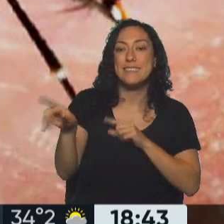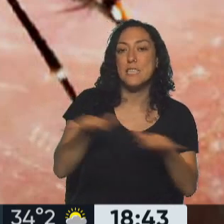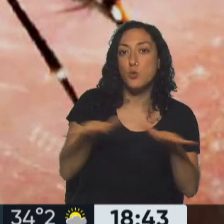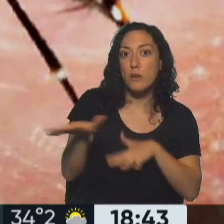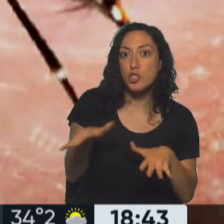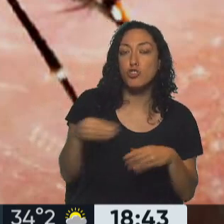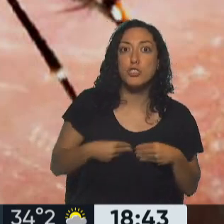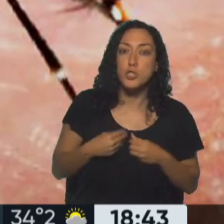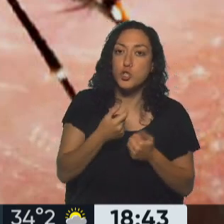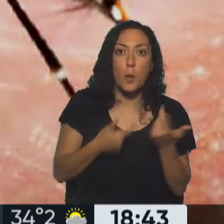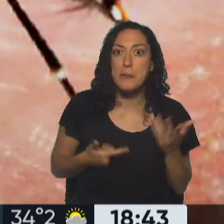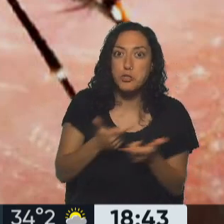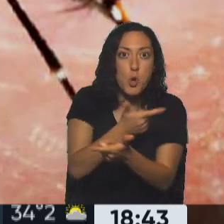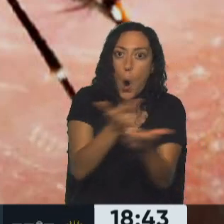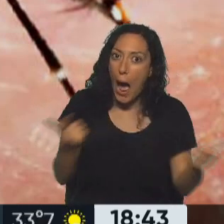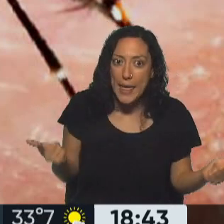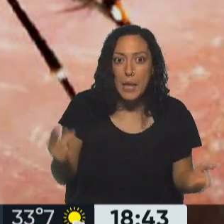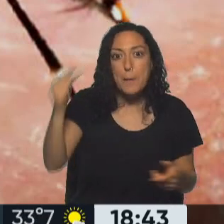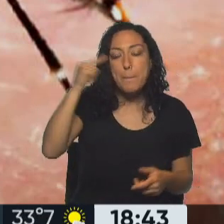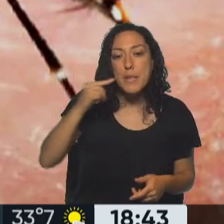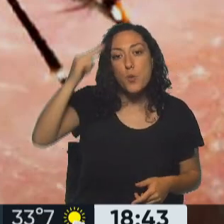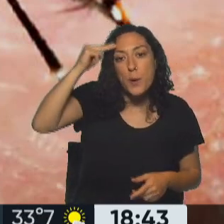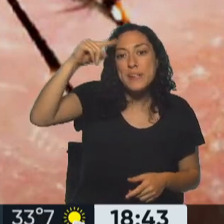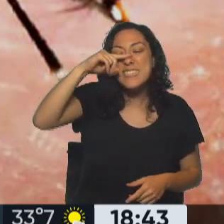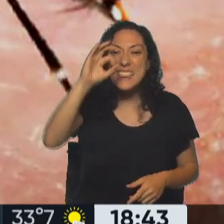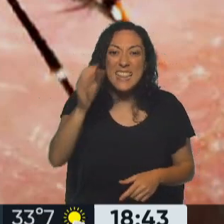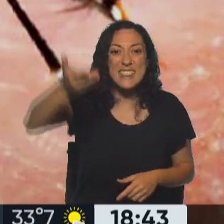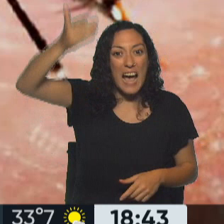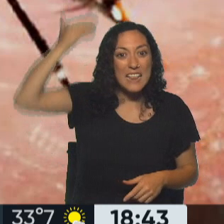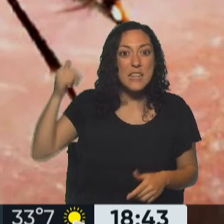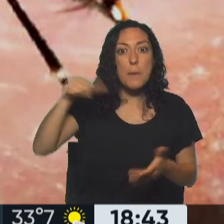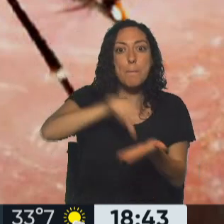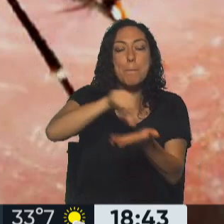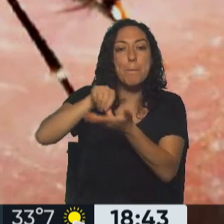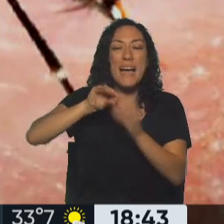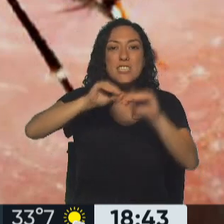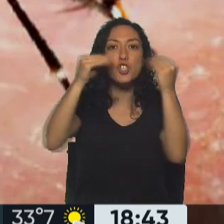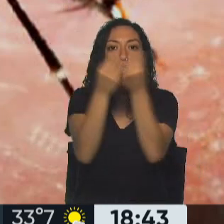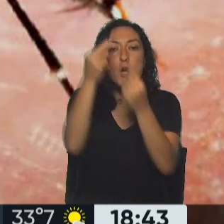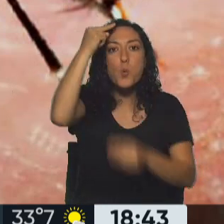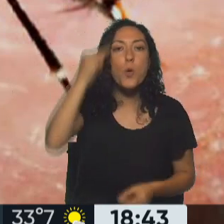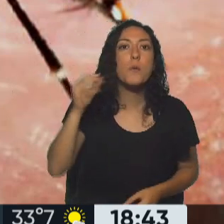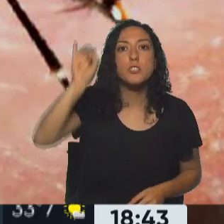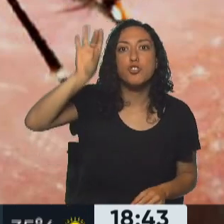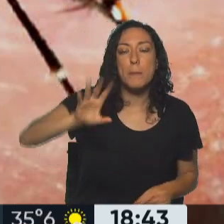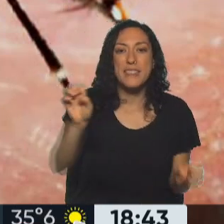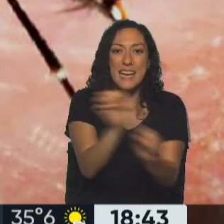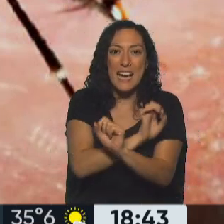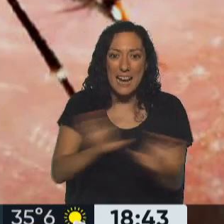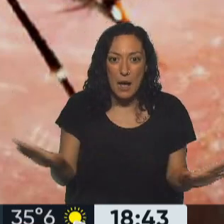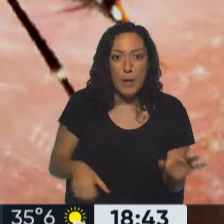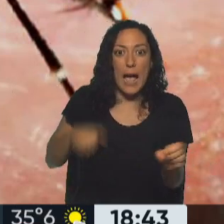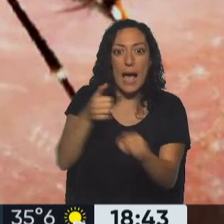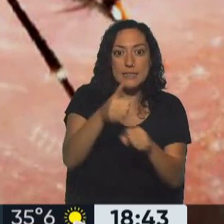asintomáticos y antes de mil nueve setenta solo nueve países habían sufrido epidemias de dengue grave y